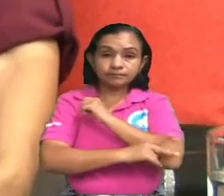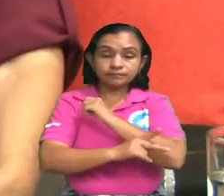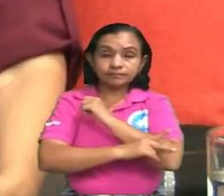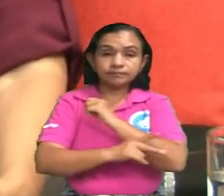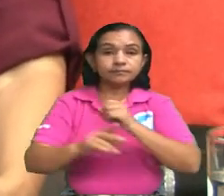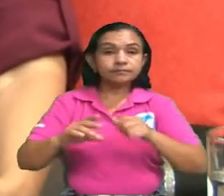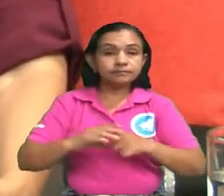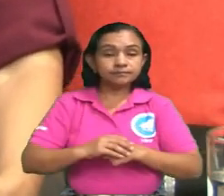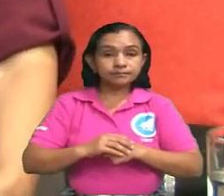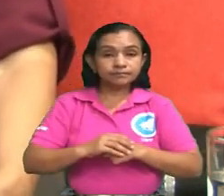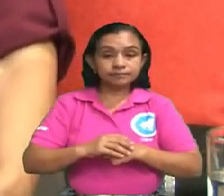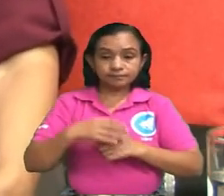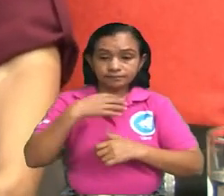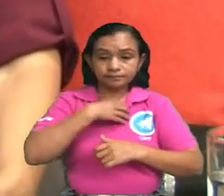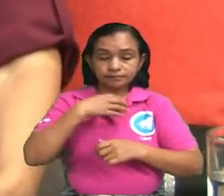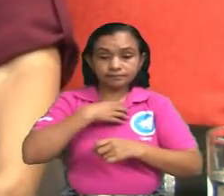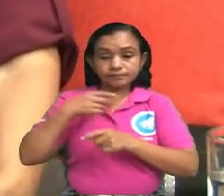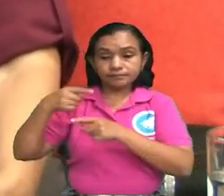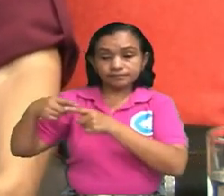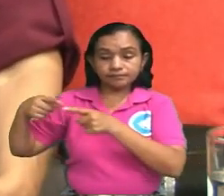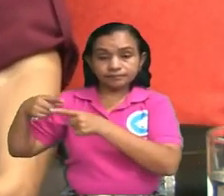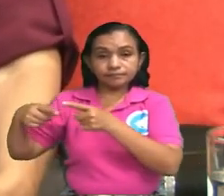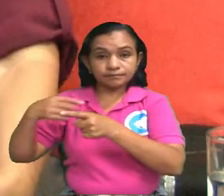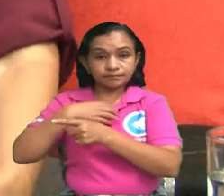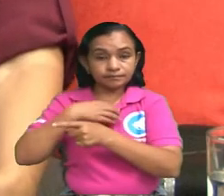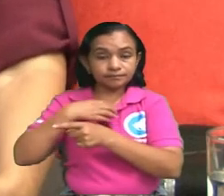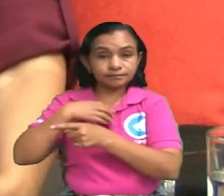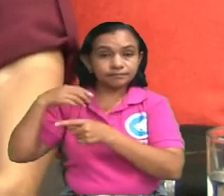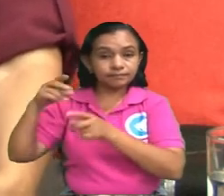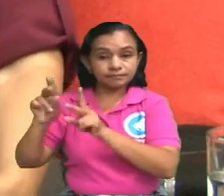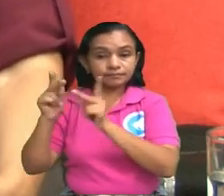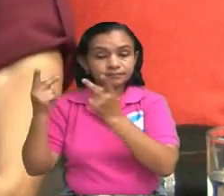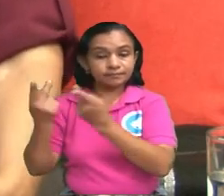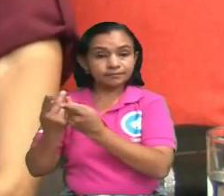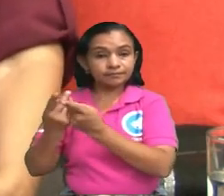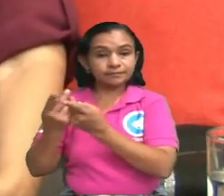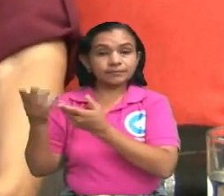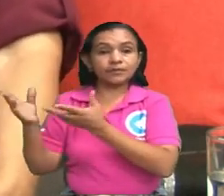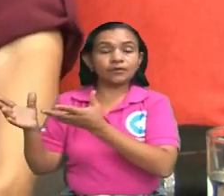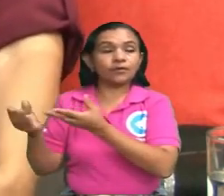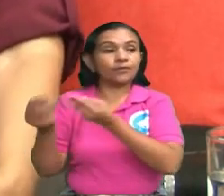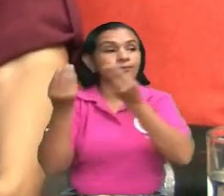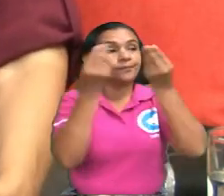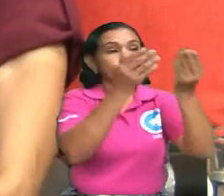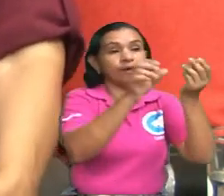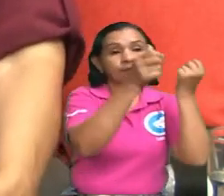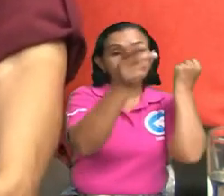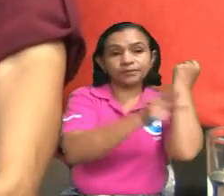que las riquezas fueran distribuidas hacia nuestros pueblos.